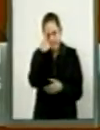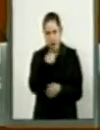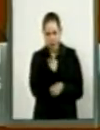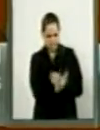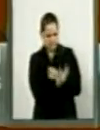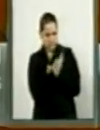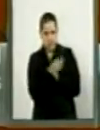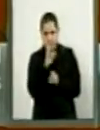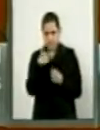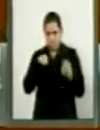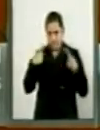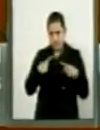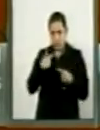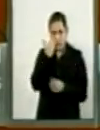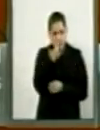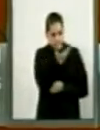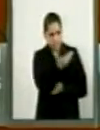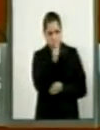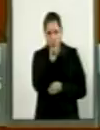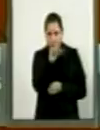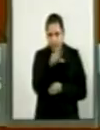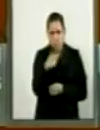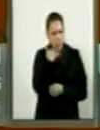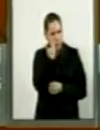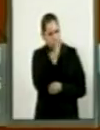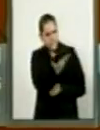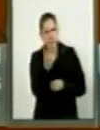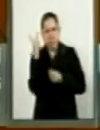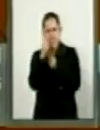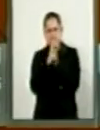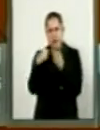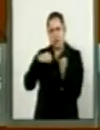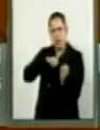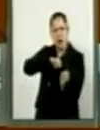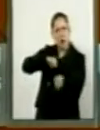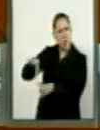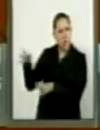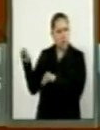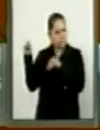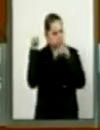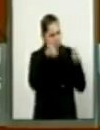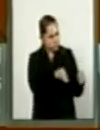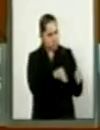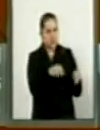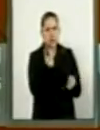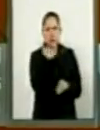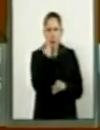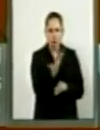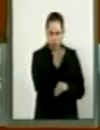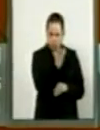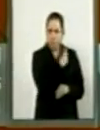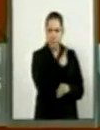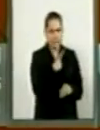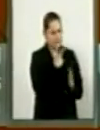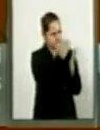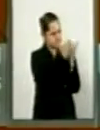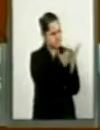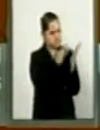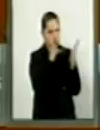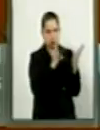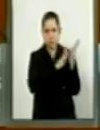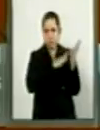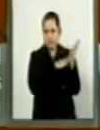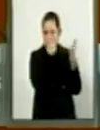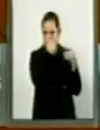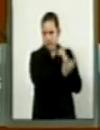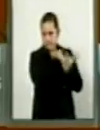de asilo y de los refugiados. Ahora toca armonizar la terminología, armonizar la legislación, pero